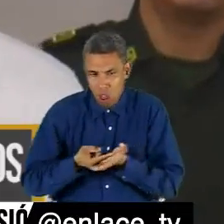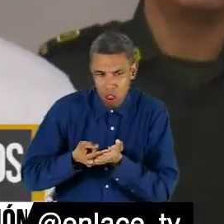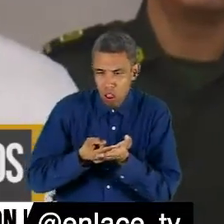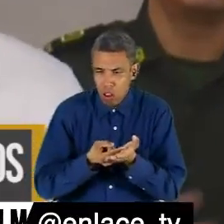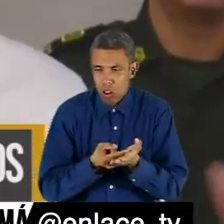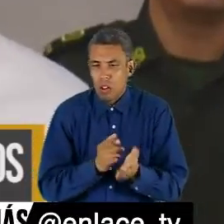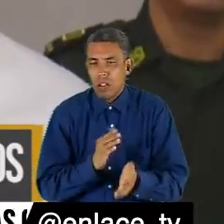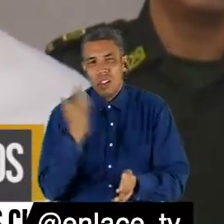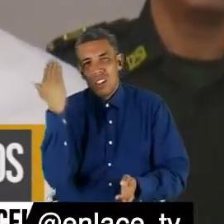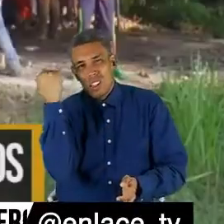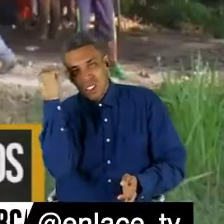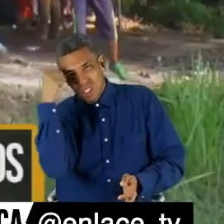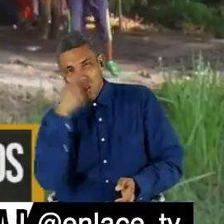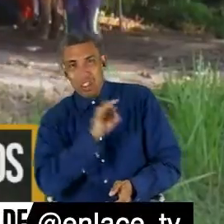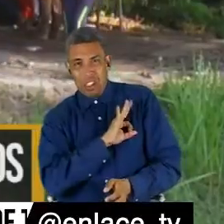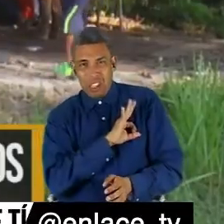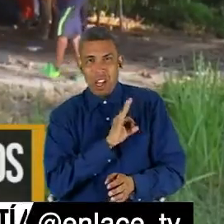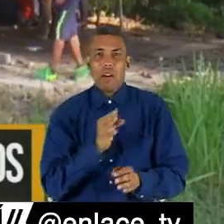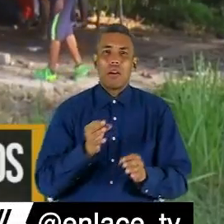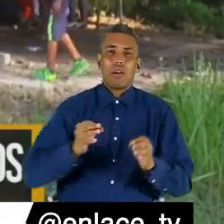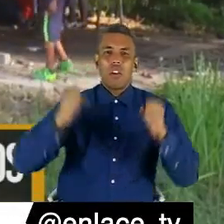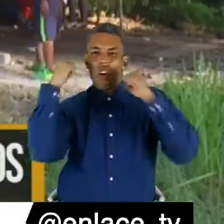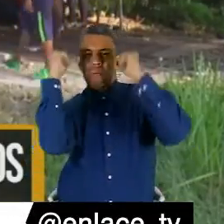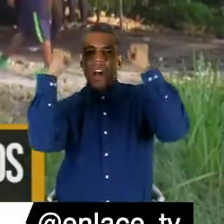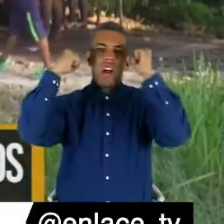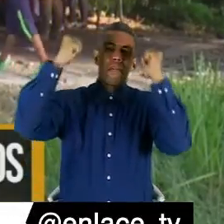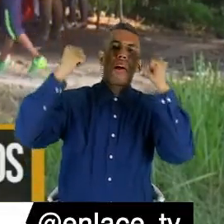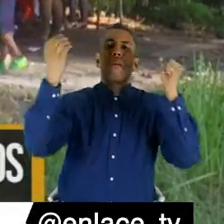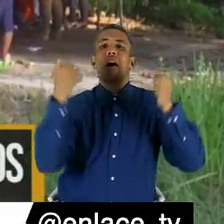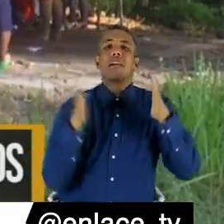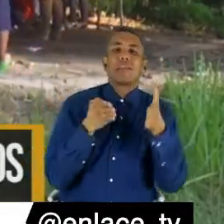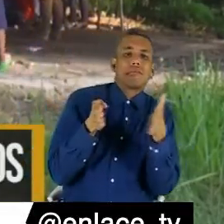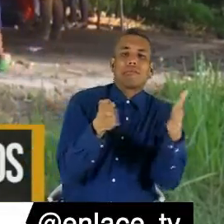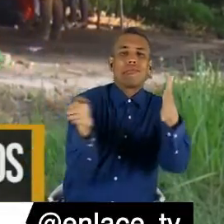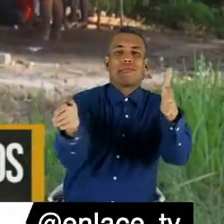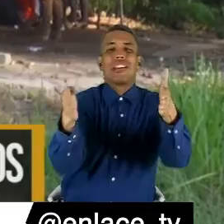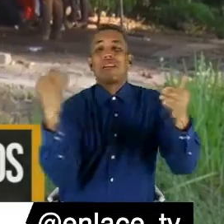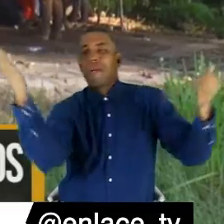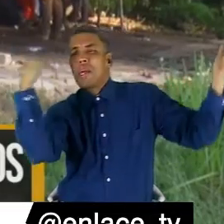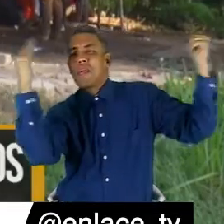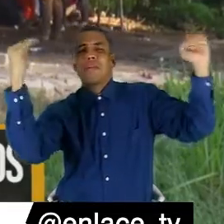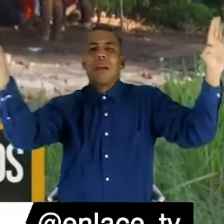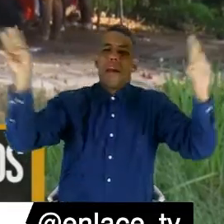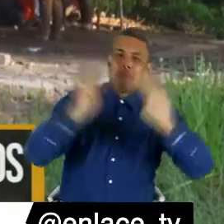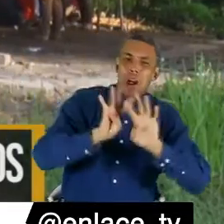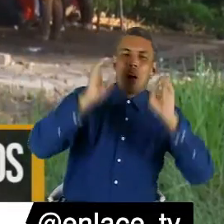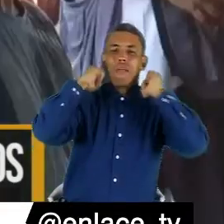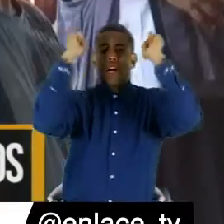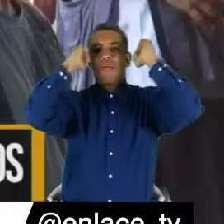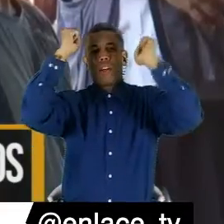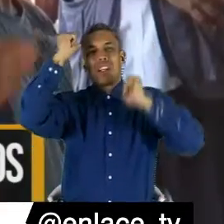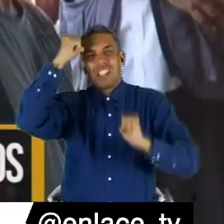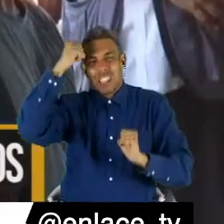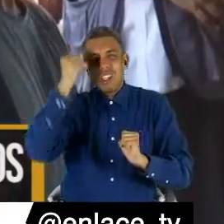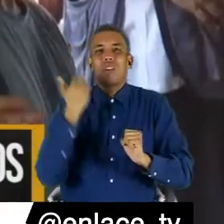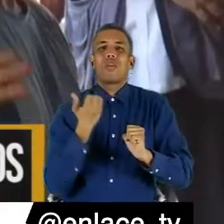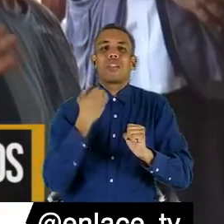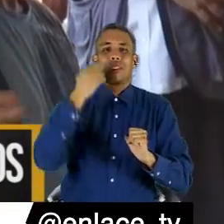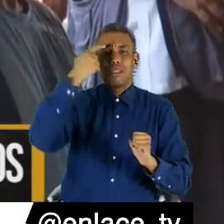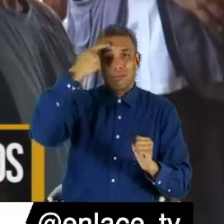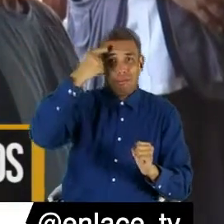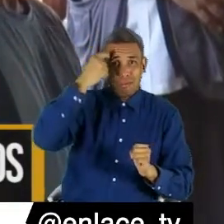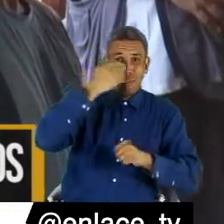del sábado, la intervención del ESMAD, Fuerza Pública, nos enteramos, por fortuna, del levantamiento de la minga